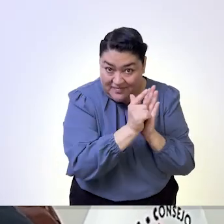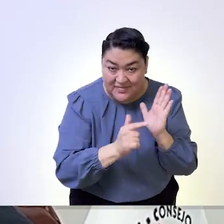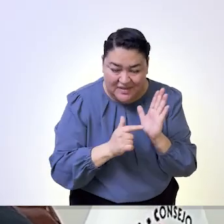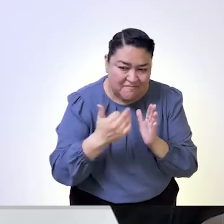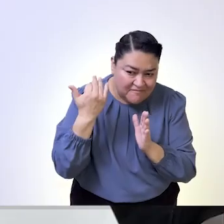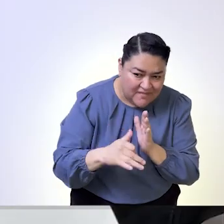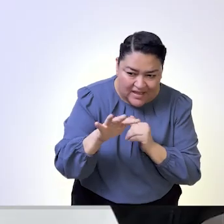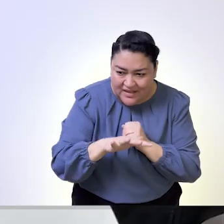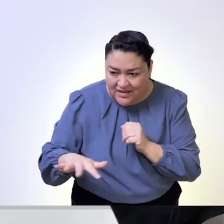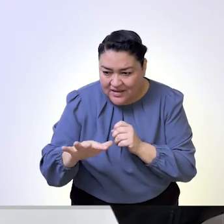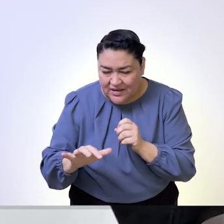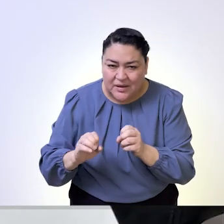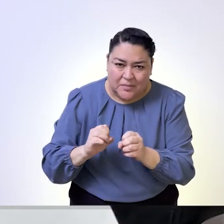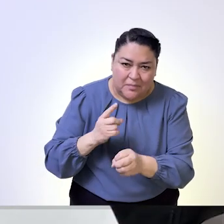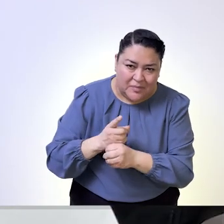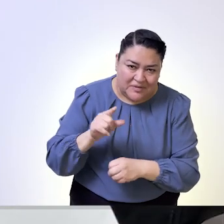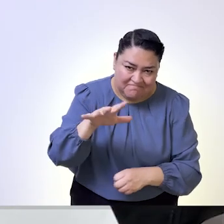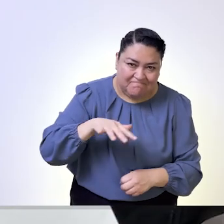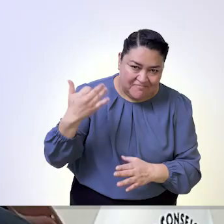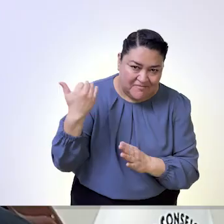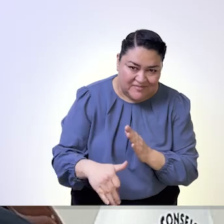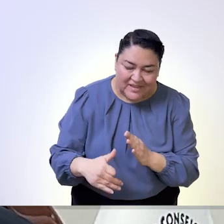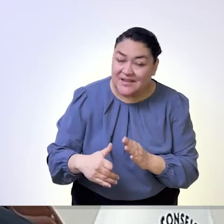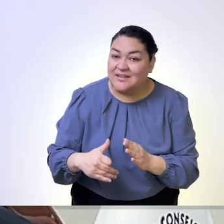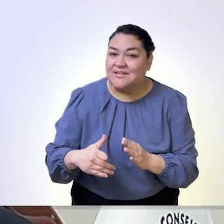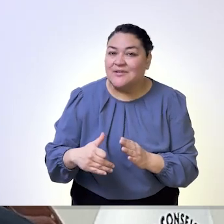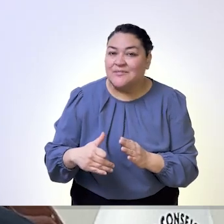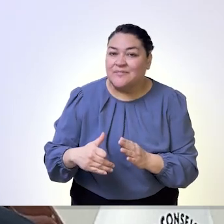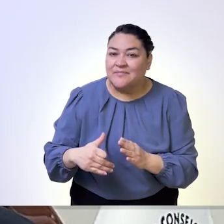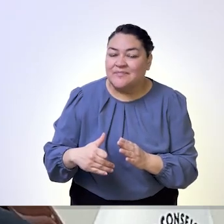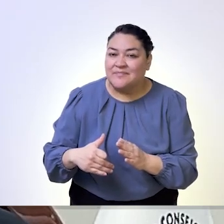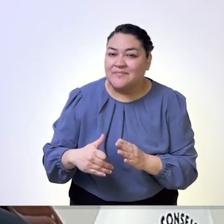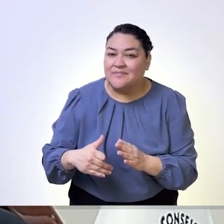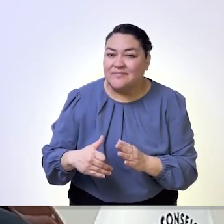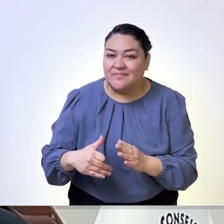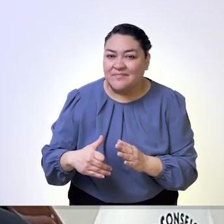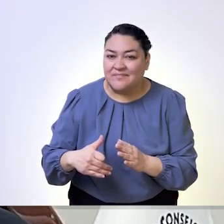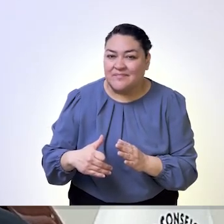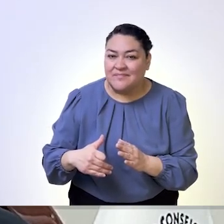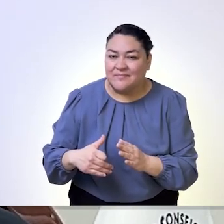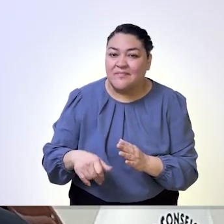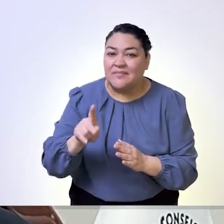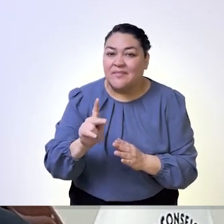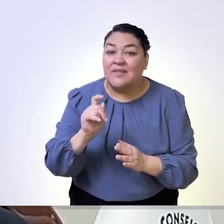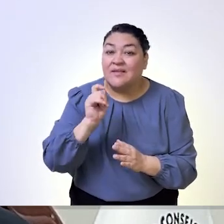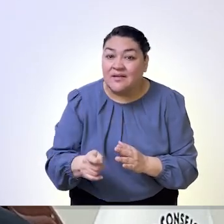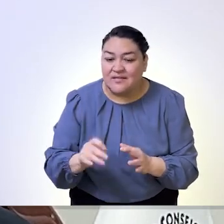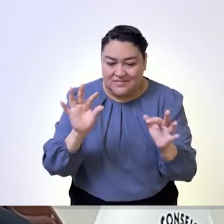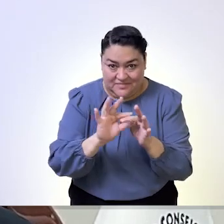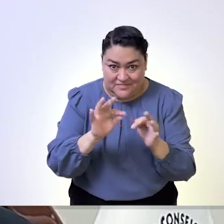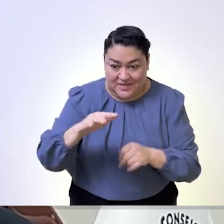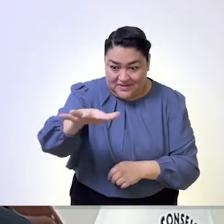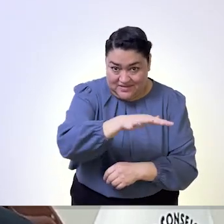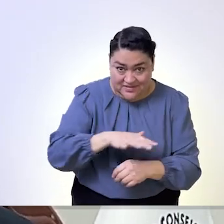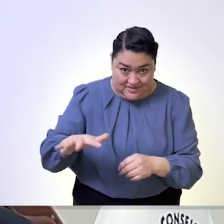área importante de oportunidad. Sin embargo, me parece que lo que ha hecho bien el Consejo es justo visibilizar el tema o el problema